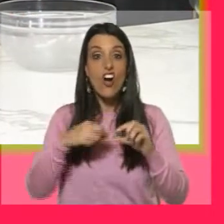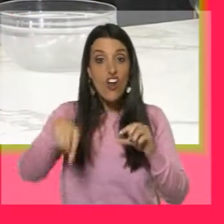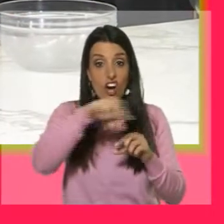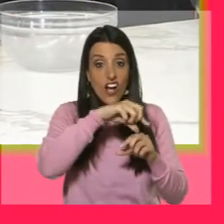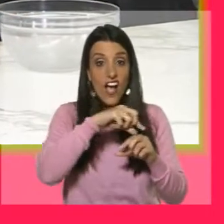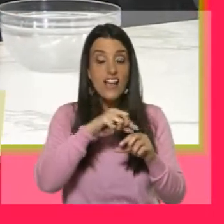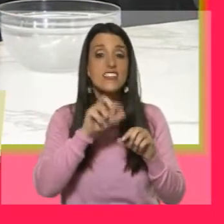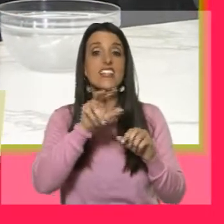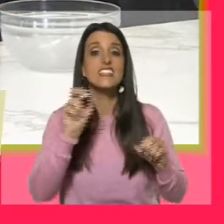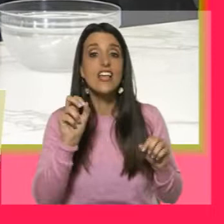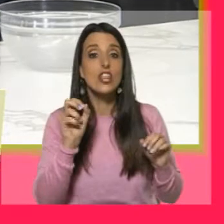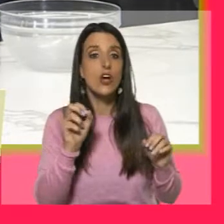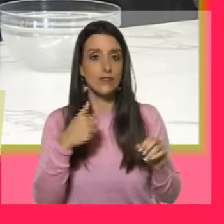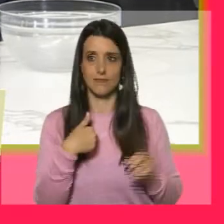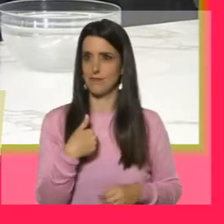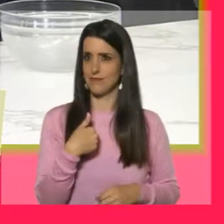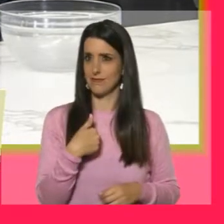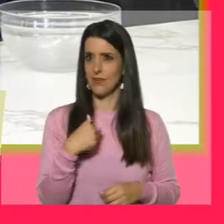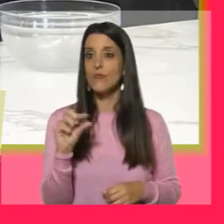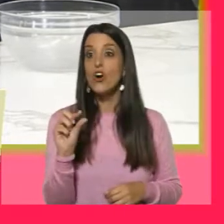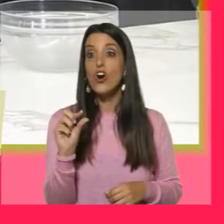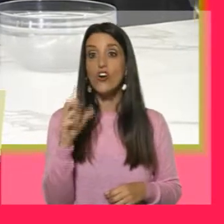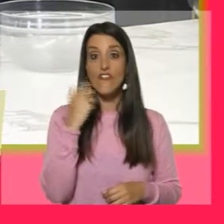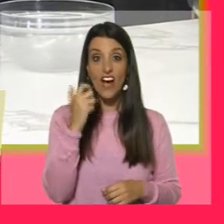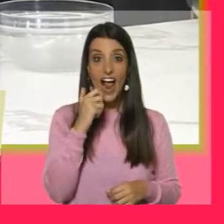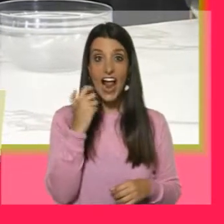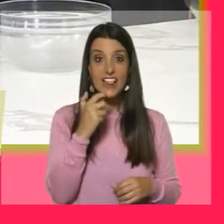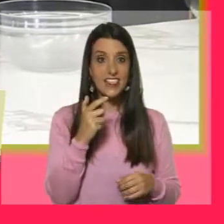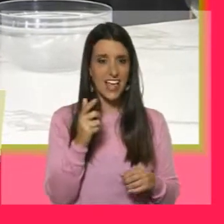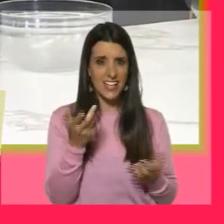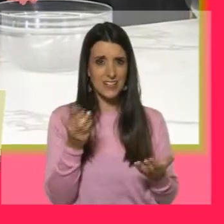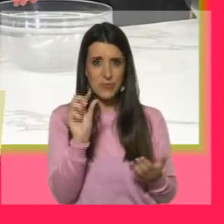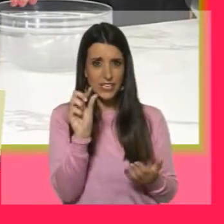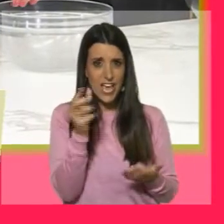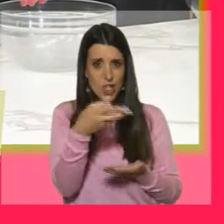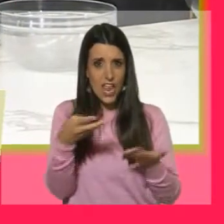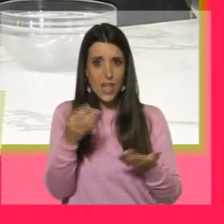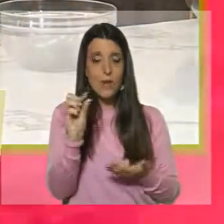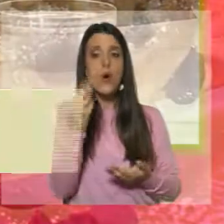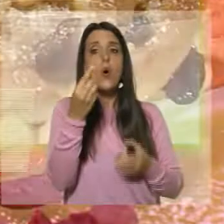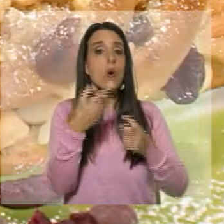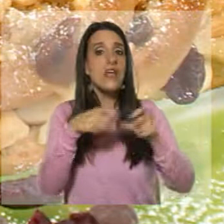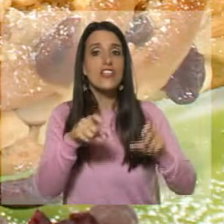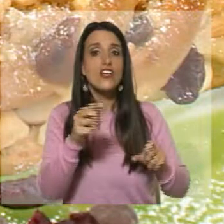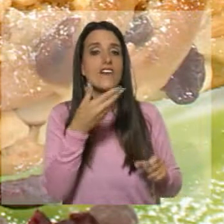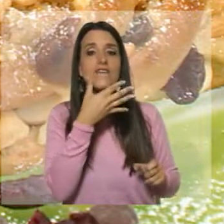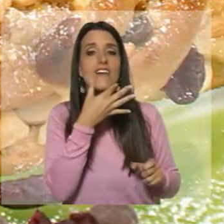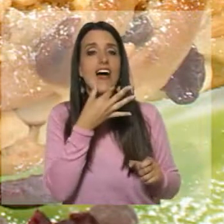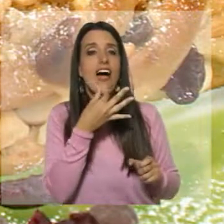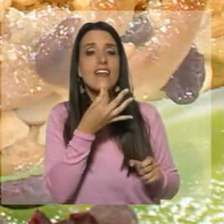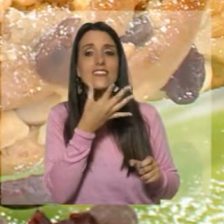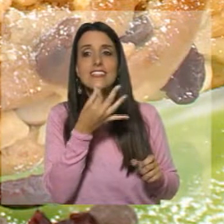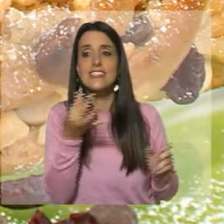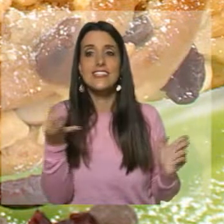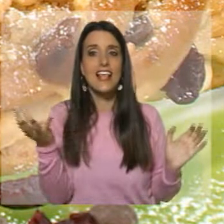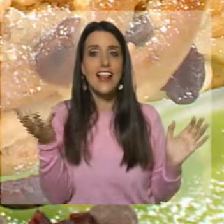para esa rosca sí, tal cual, Yo digo, Paula, te faltó gente. ¿No? Claro, nada. No, nada. Un huevito. Muy bien, te vamos a ver atentamente.